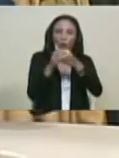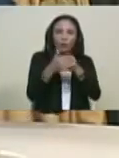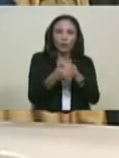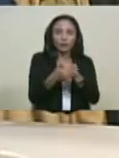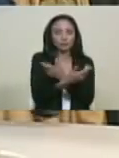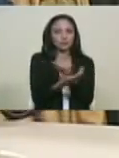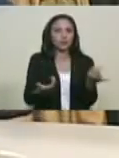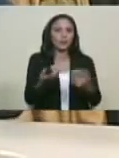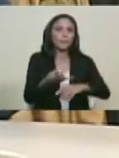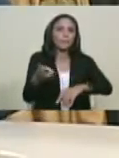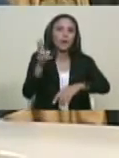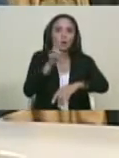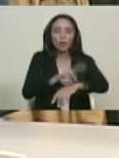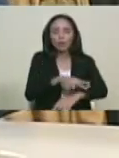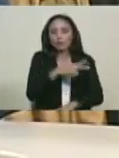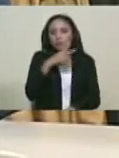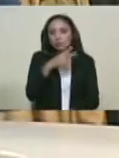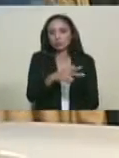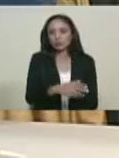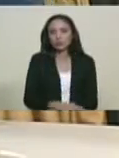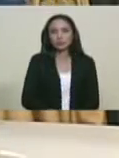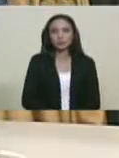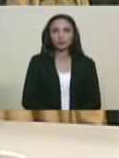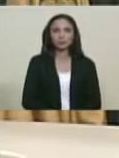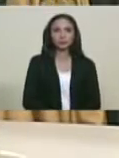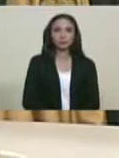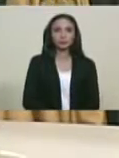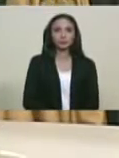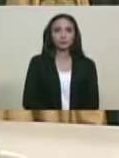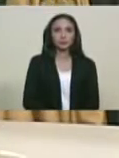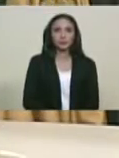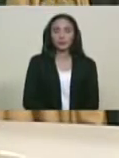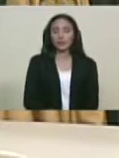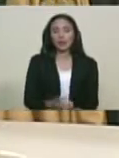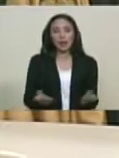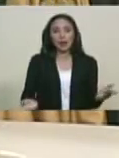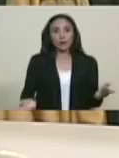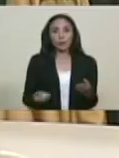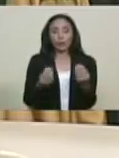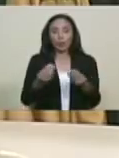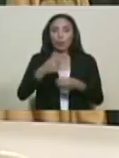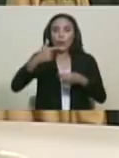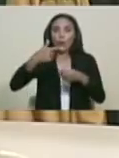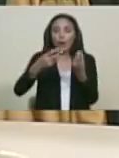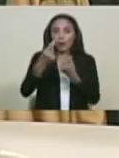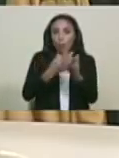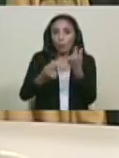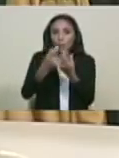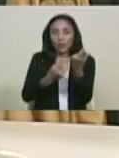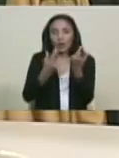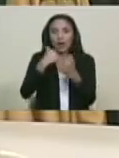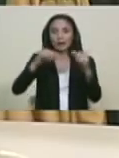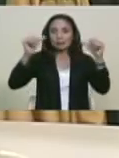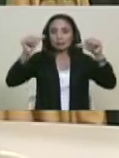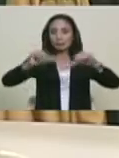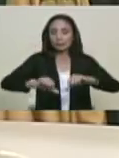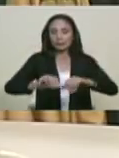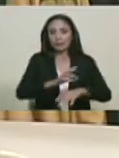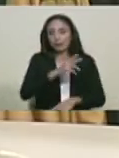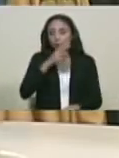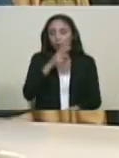muy grande que les causa un gran daño al cuerpo económico de la republica un daño